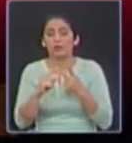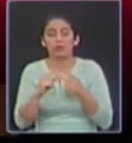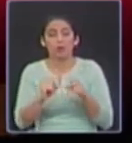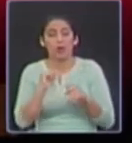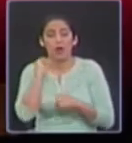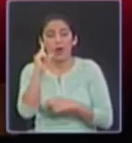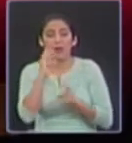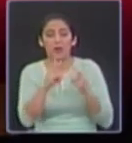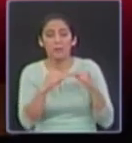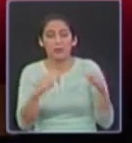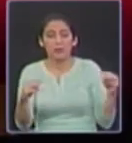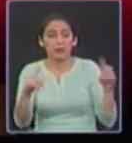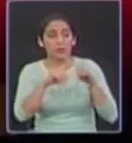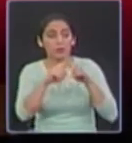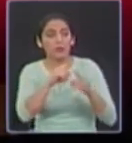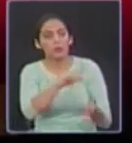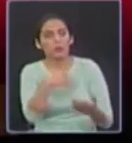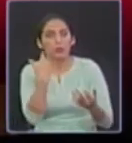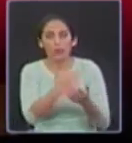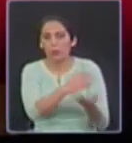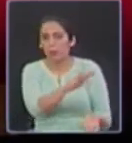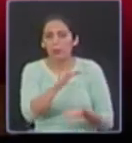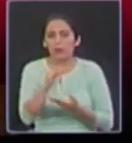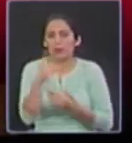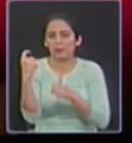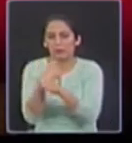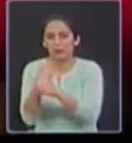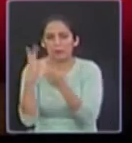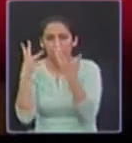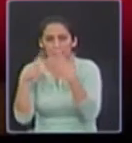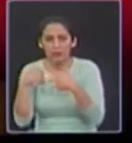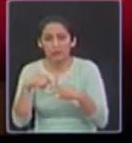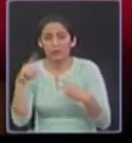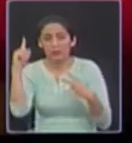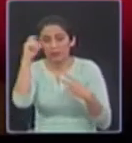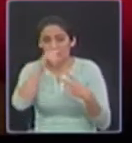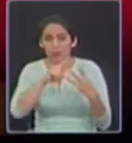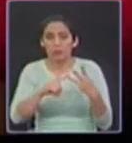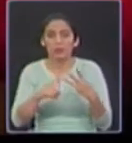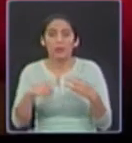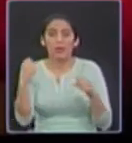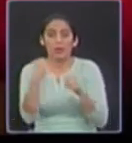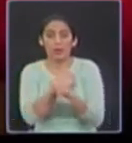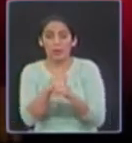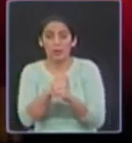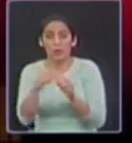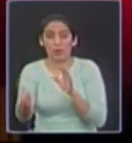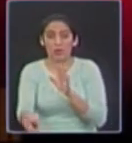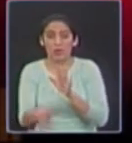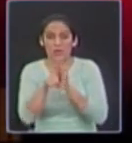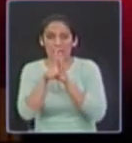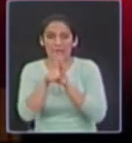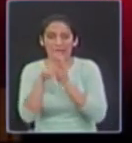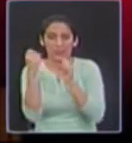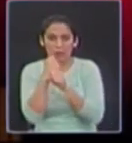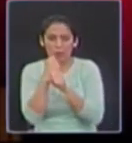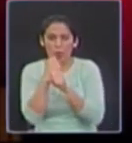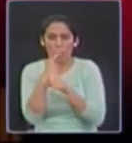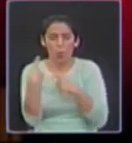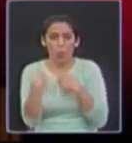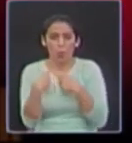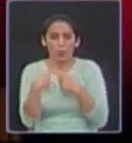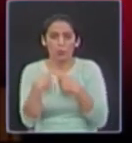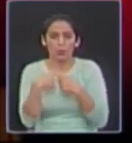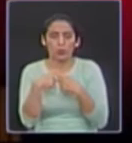y de materia prima, salvaguardias a las materias primas. La rigidez laboral también tiene un efecto en ese costo